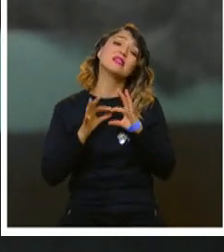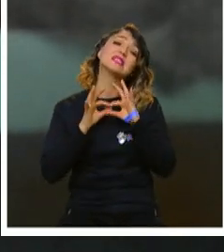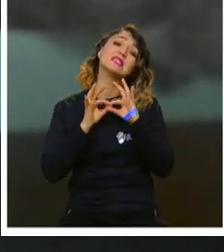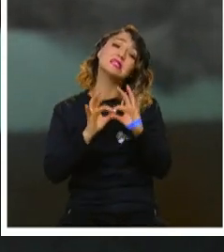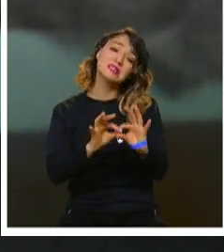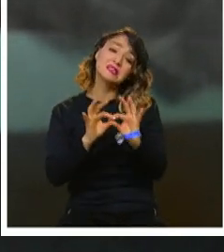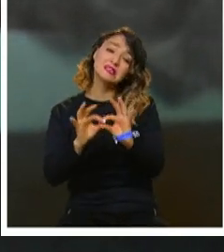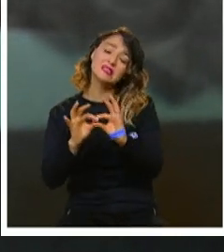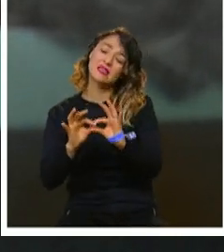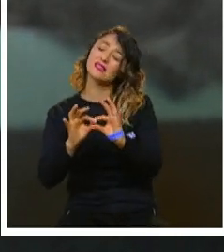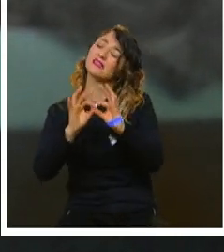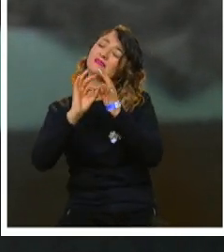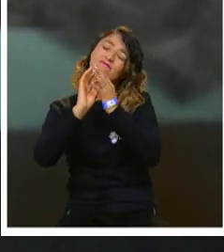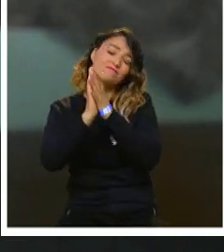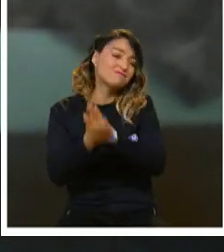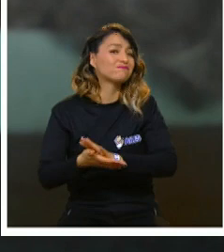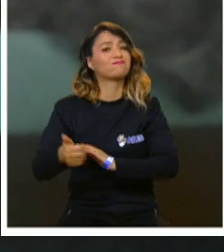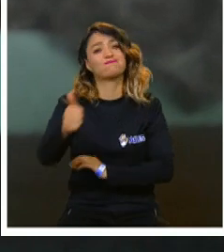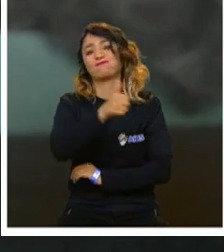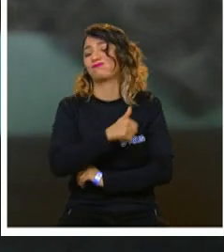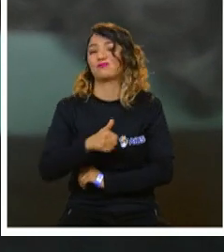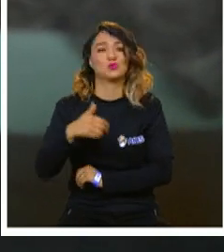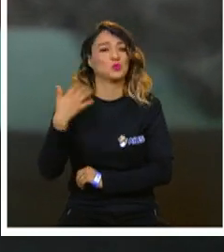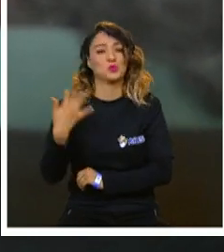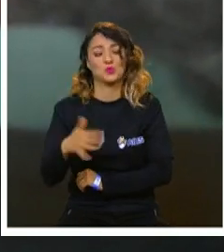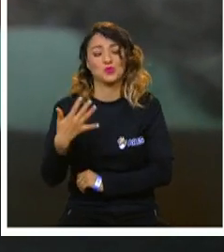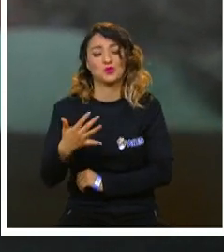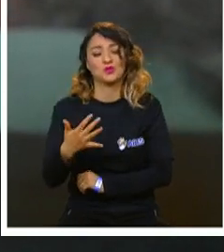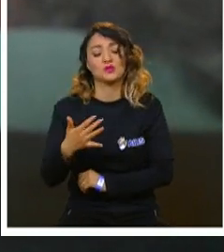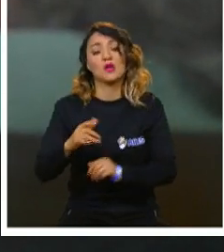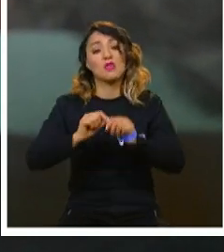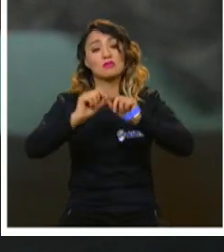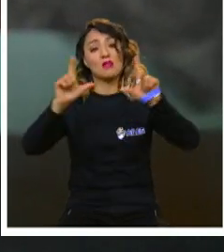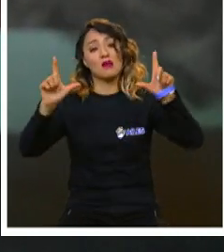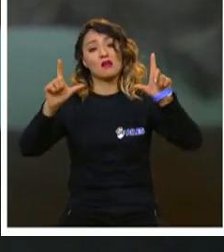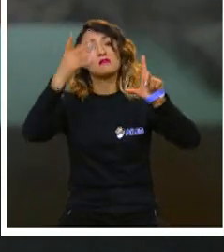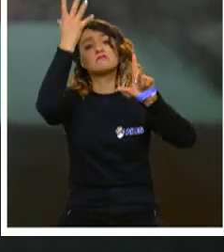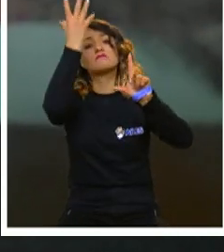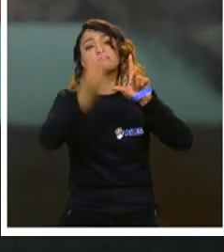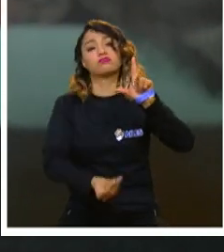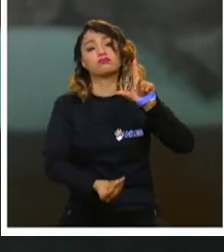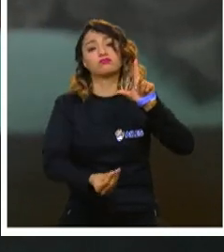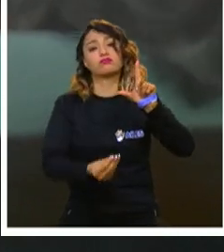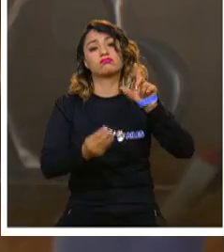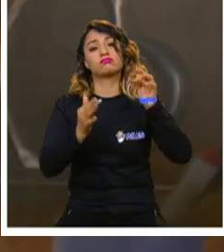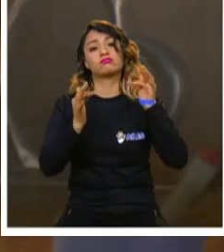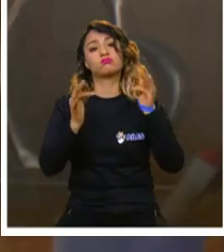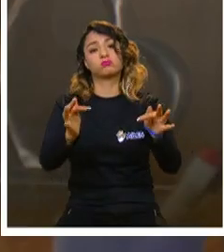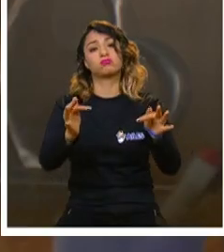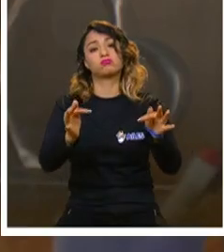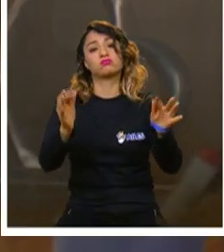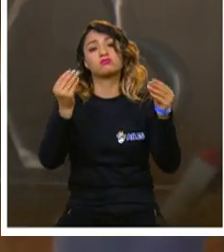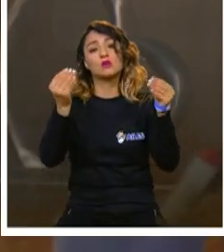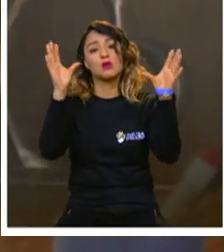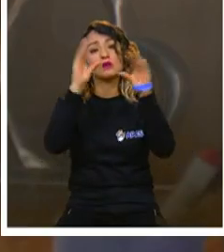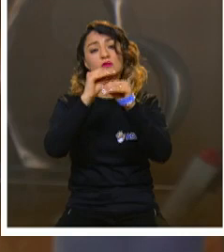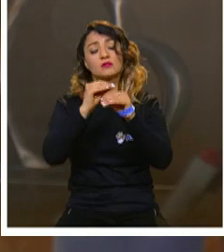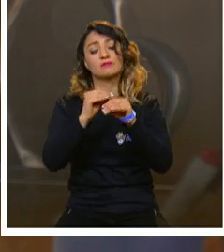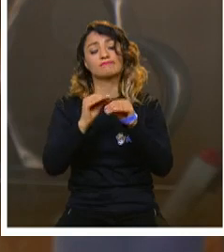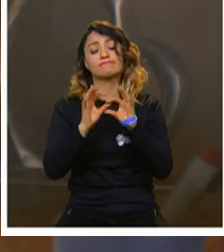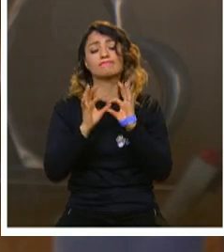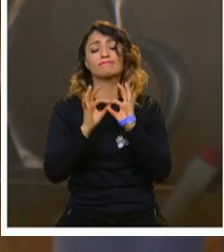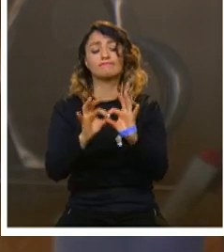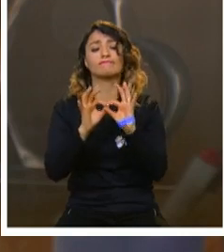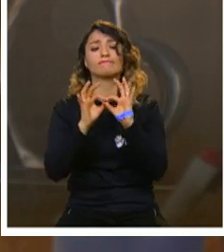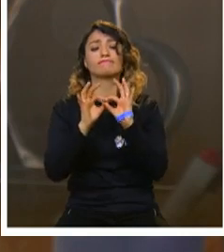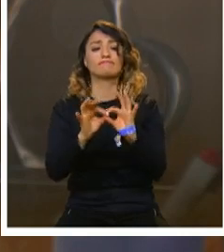gracias totales. Se acabó la televisión. Buenas noches, muchas